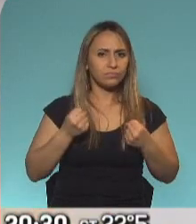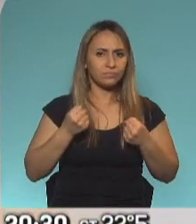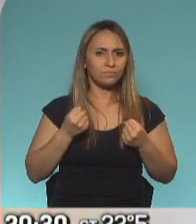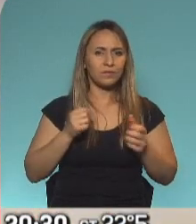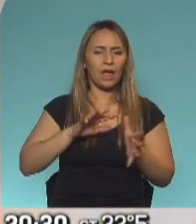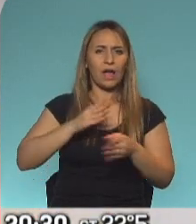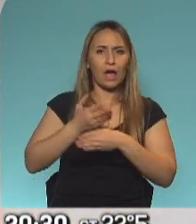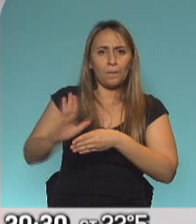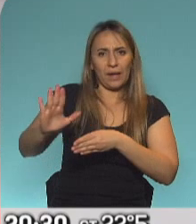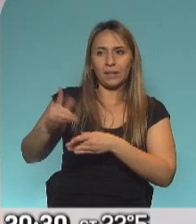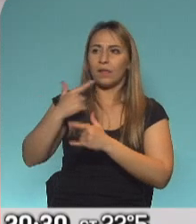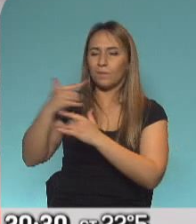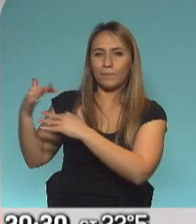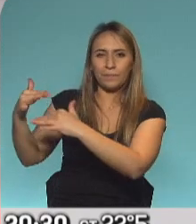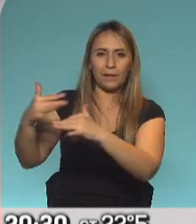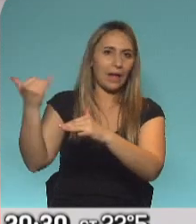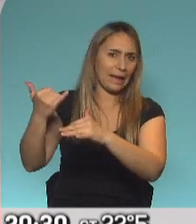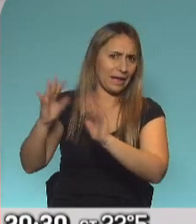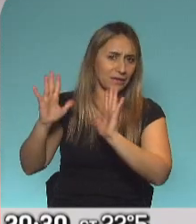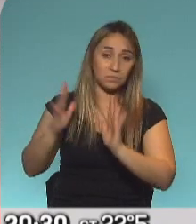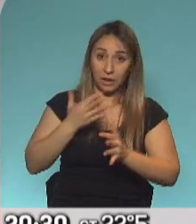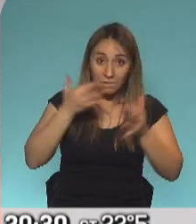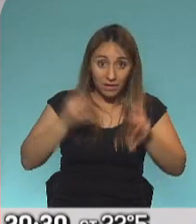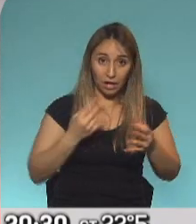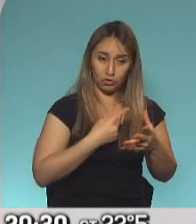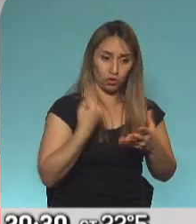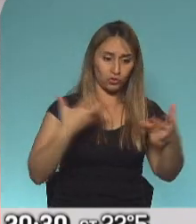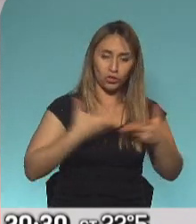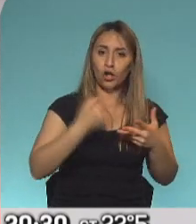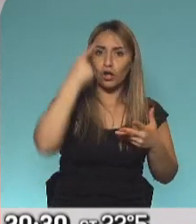de las versiones que puedan existir. La verdad es que nosotros somos muy